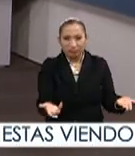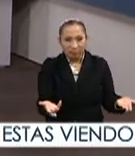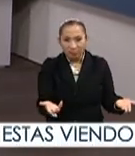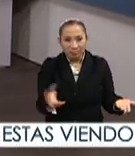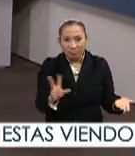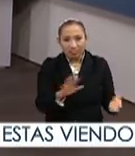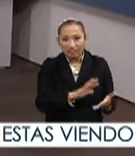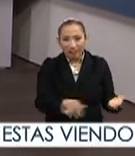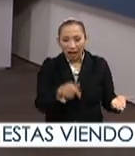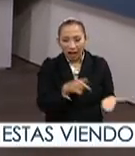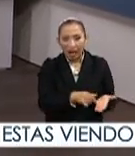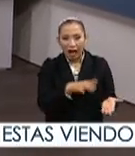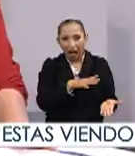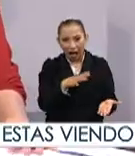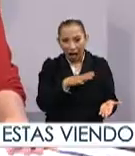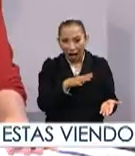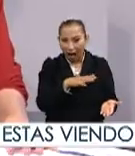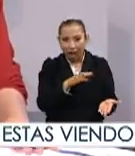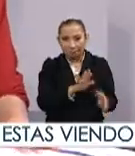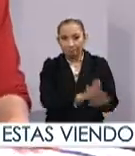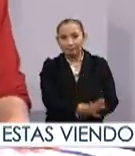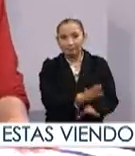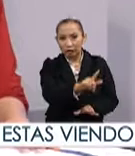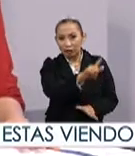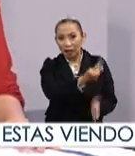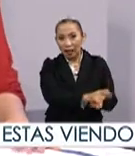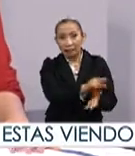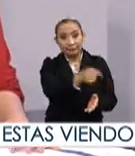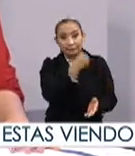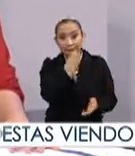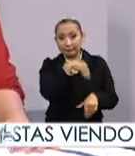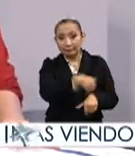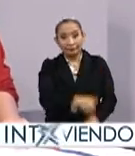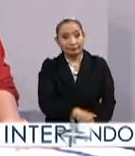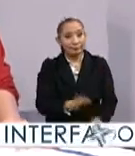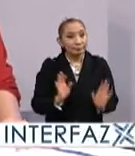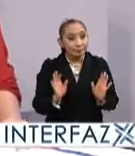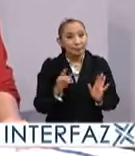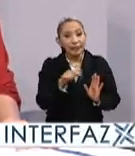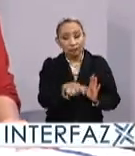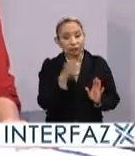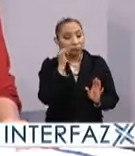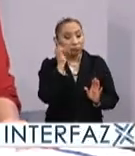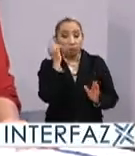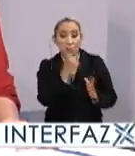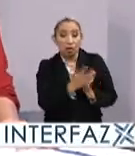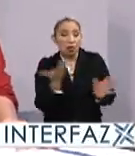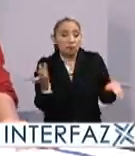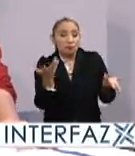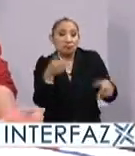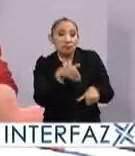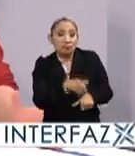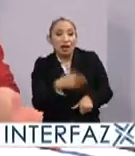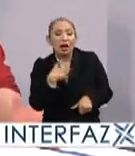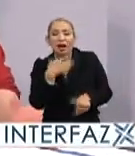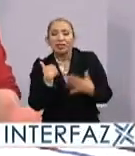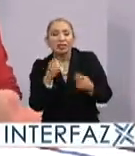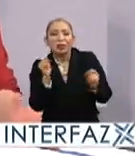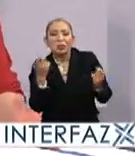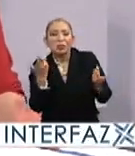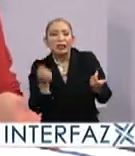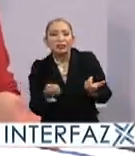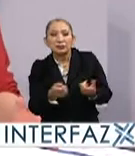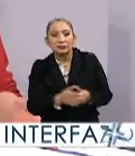pues está ya ahí, digamos, es una ley que se tiene que cumplir y que ellos simplemente la están cumpliendo. Ayúdenos a entender un